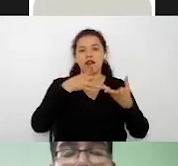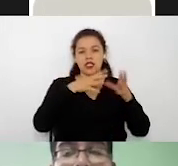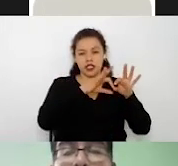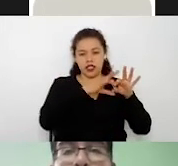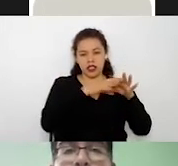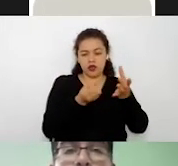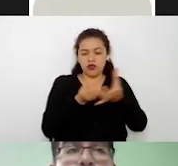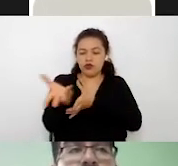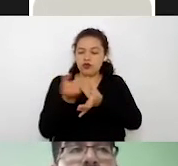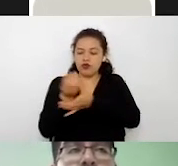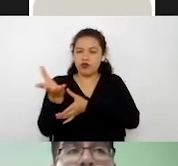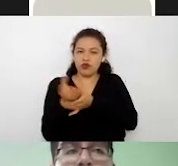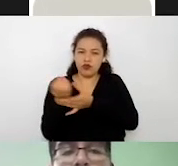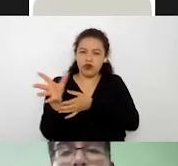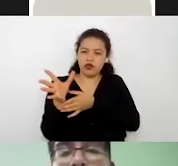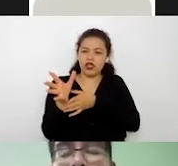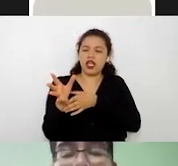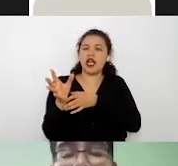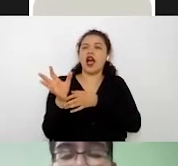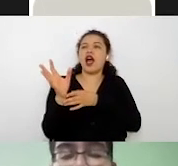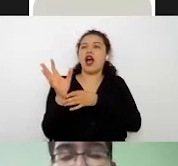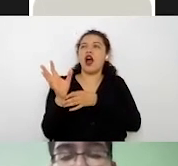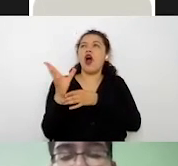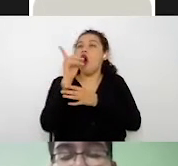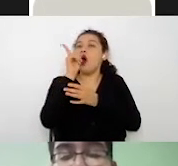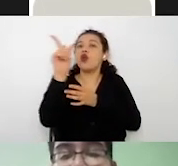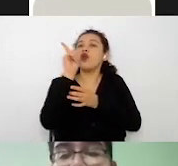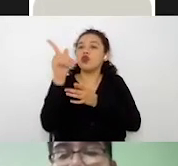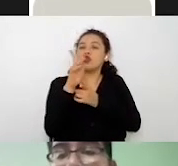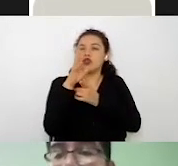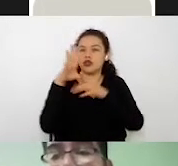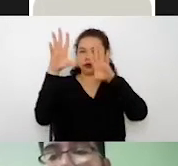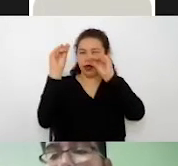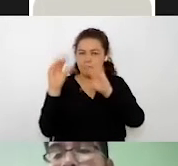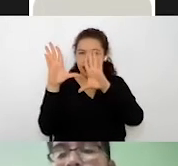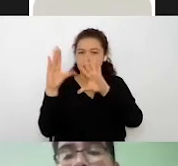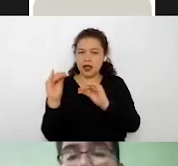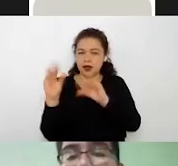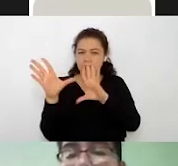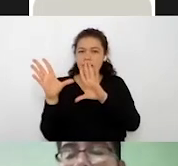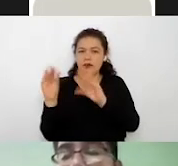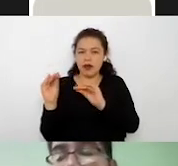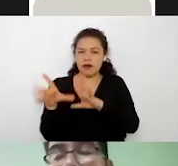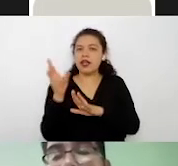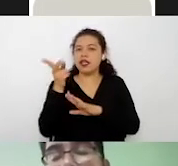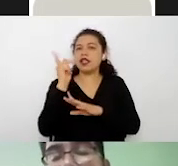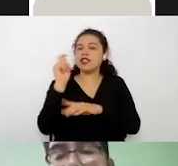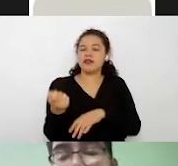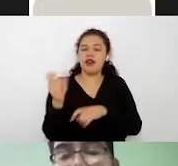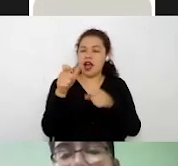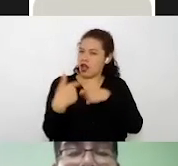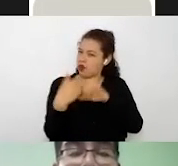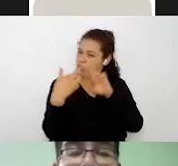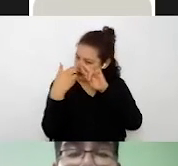no sé, por ejemplo, en las oficinas o en donde se encuentren y esté la luz parpadeando, que quizás es un indicativo que